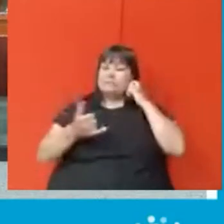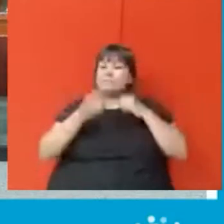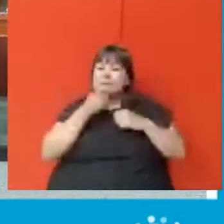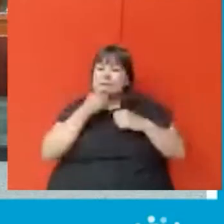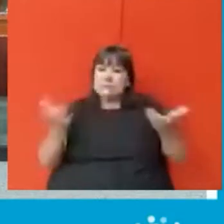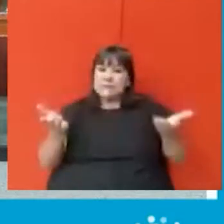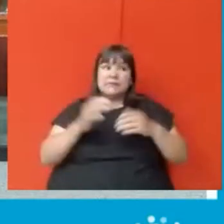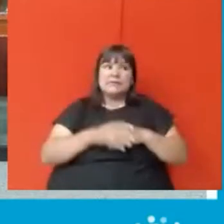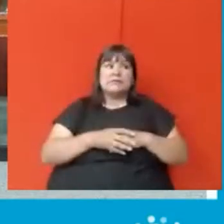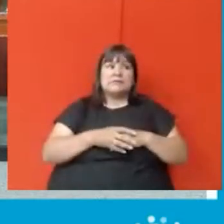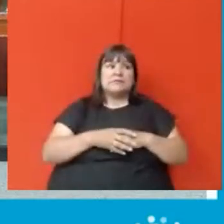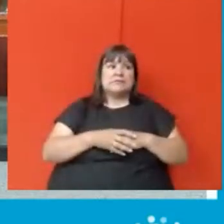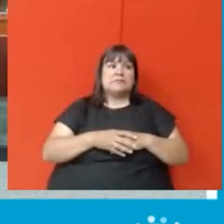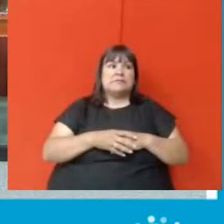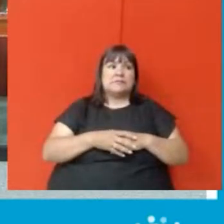tocado trabajar.